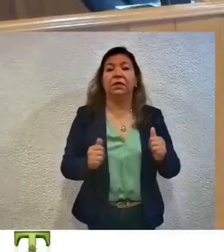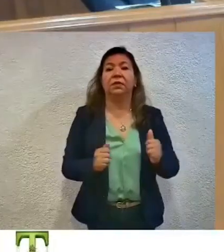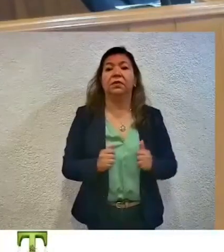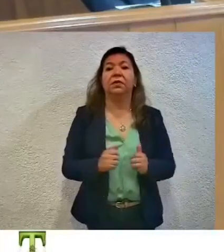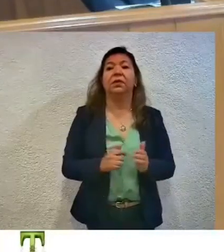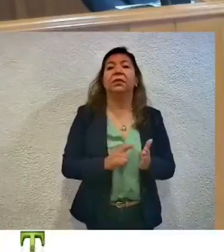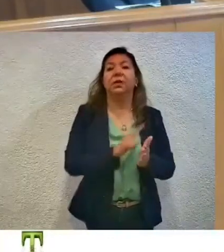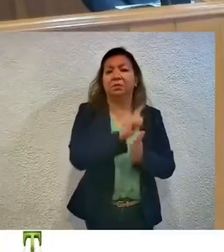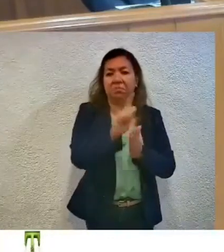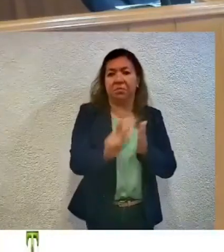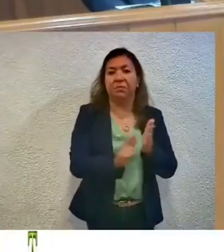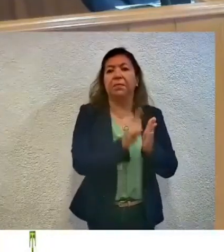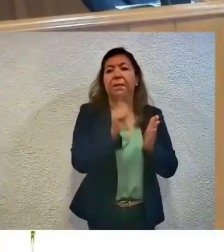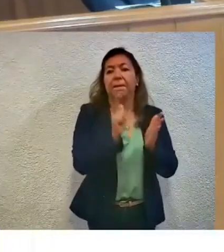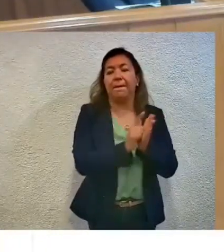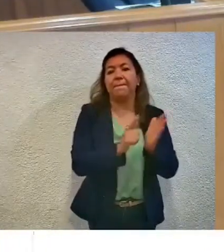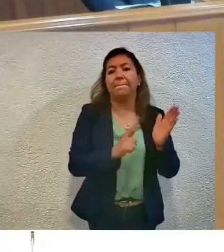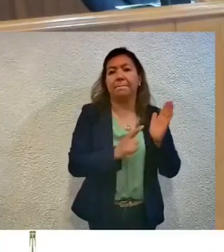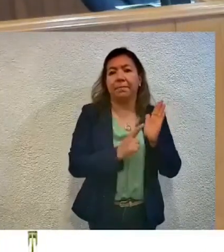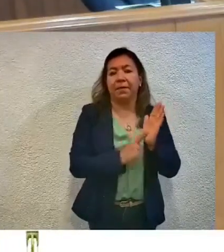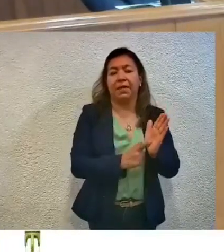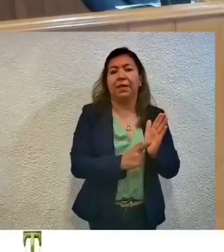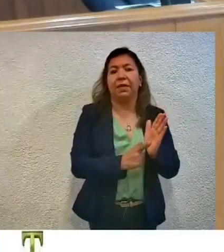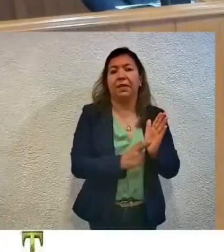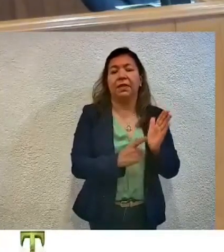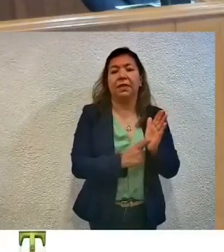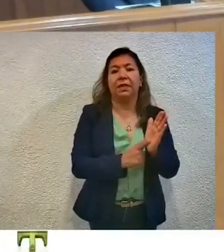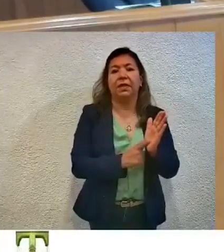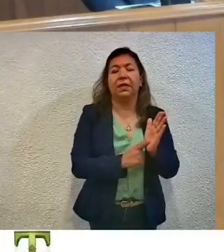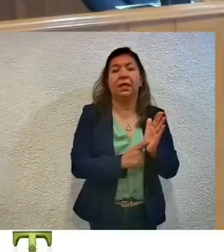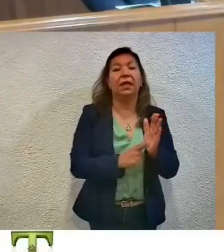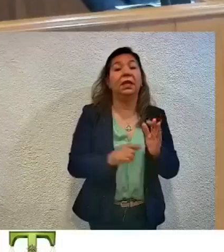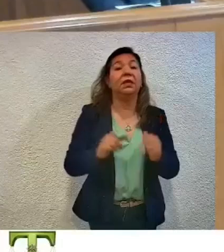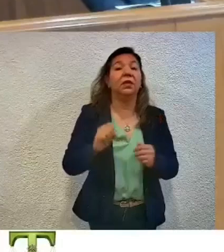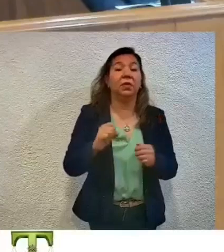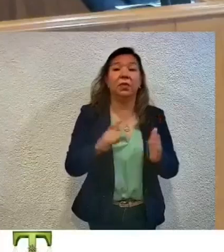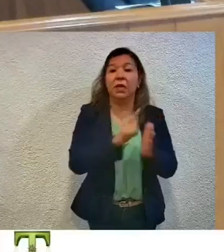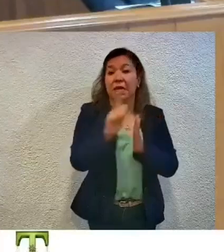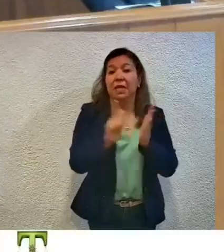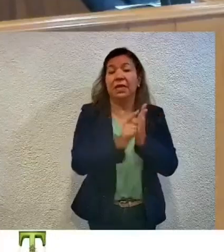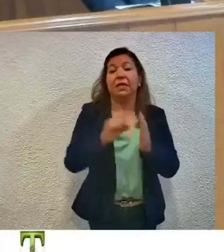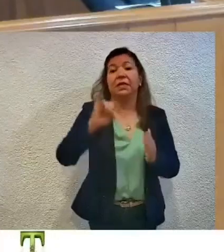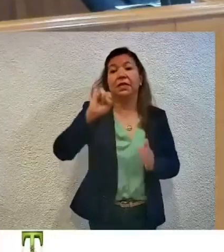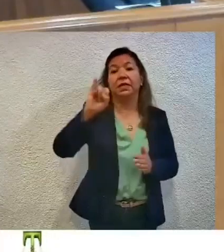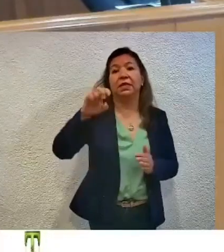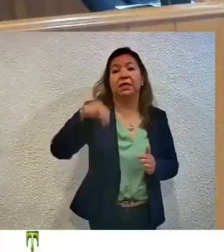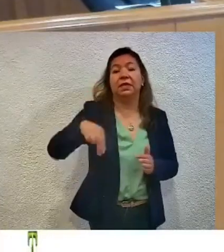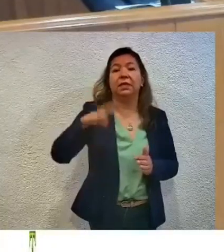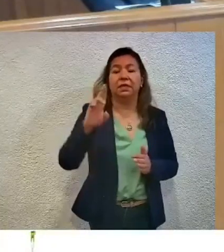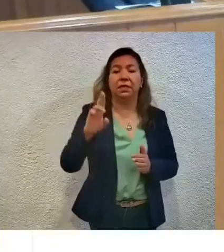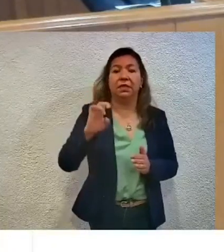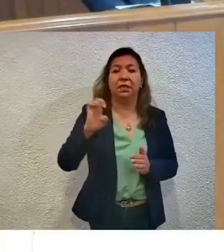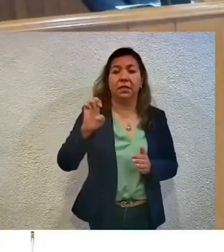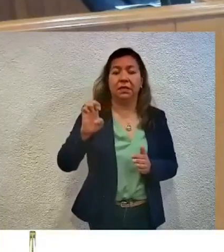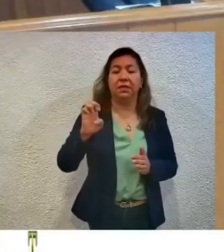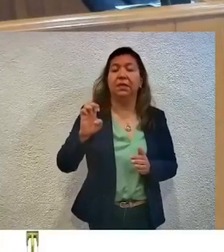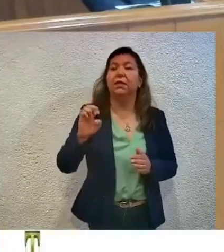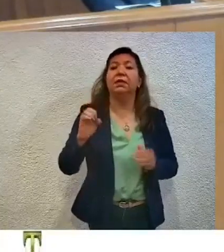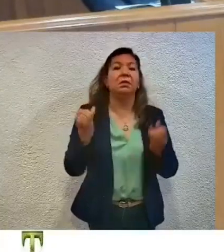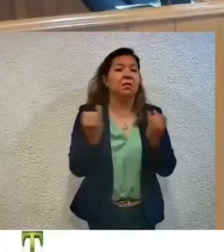responsable, porque en efecto se apegó de manera adecuada al contenido obligatorio tanto de la ley electoral como de los lineamientos de